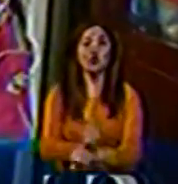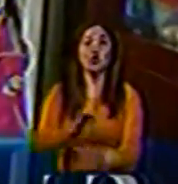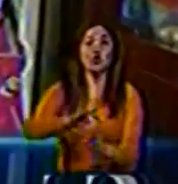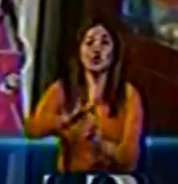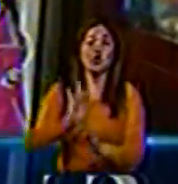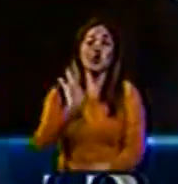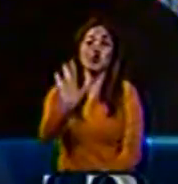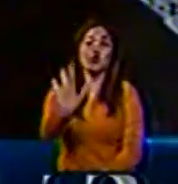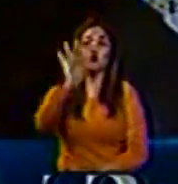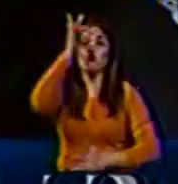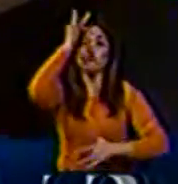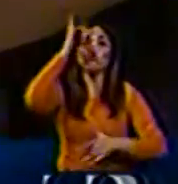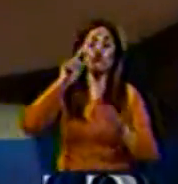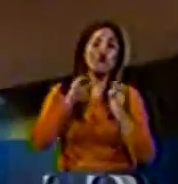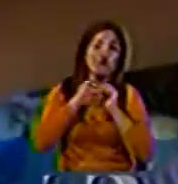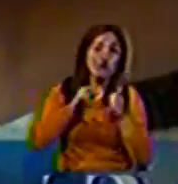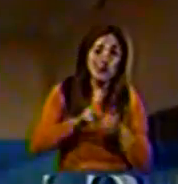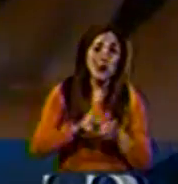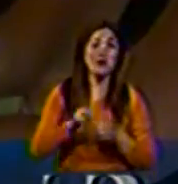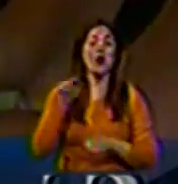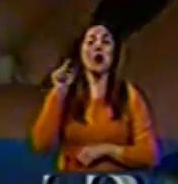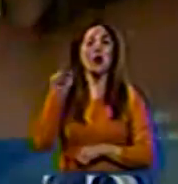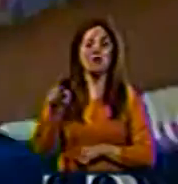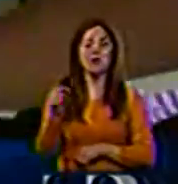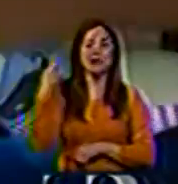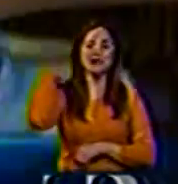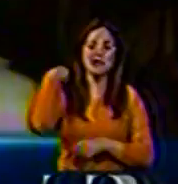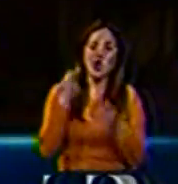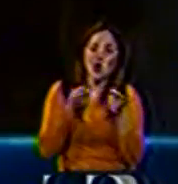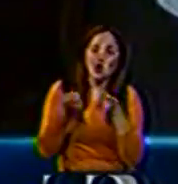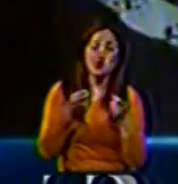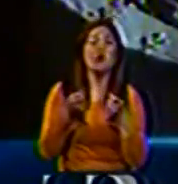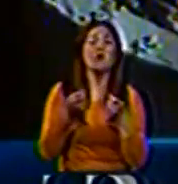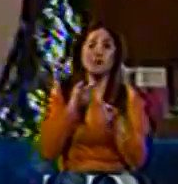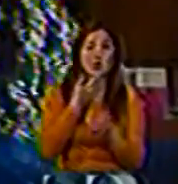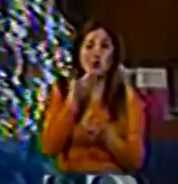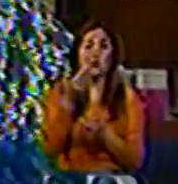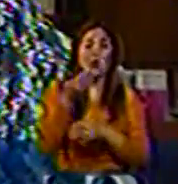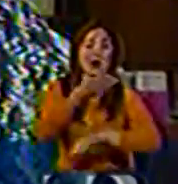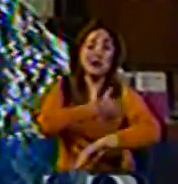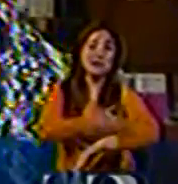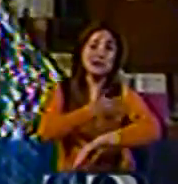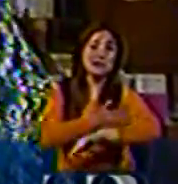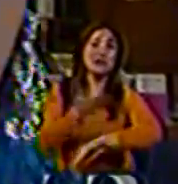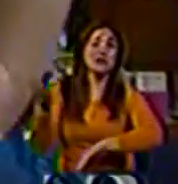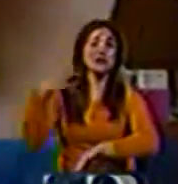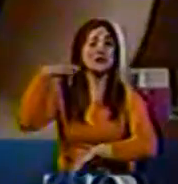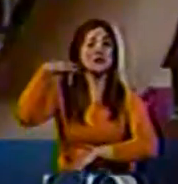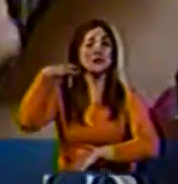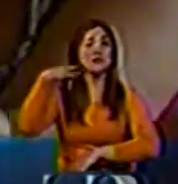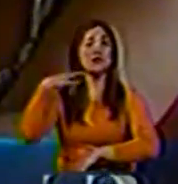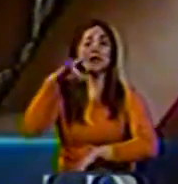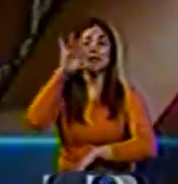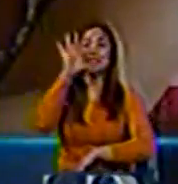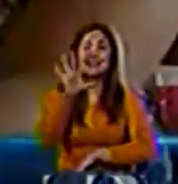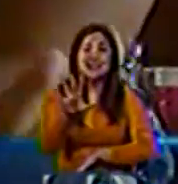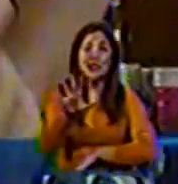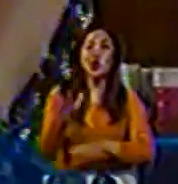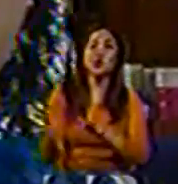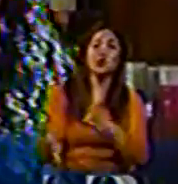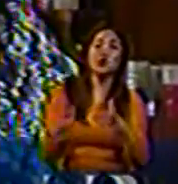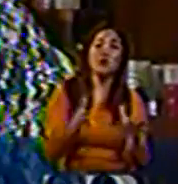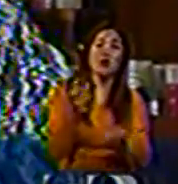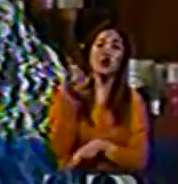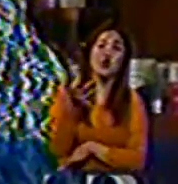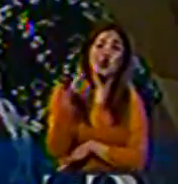problema de shirley la neumonía puede ser controlada y suprimida siempre y cuando la pequeña se someta a cinco dolorosas sesiones